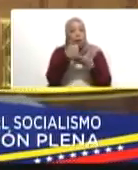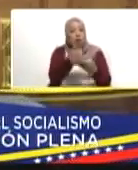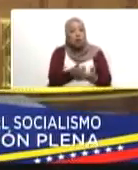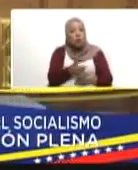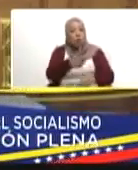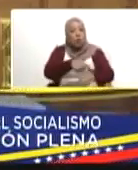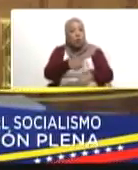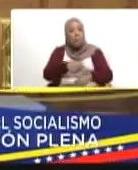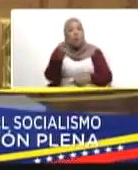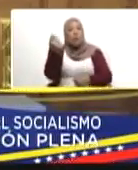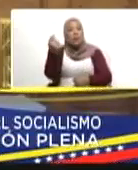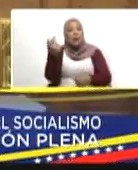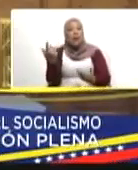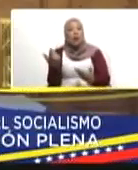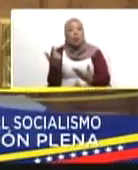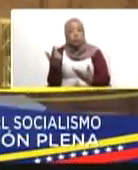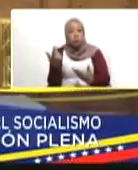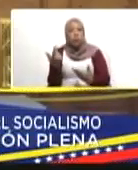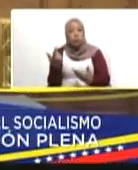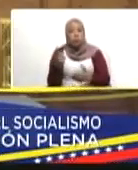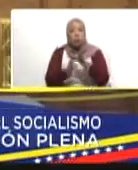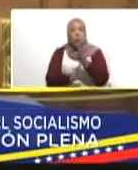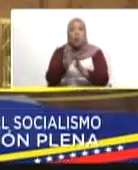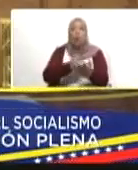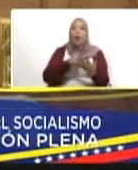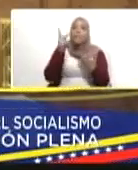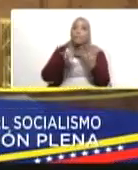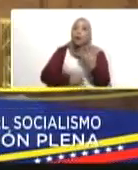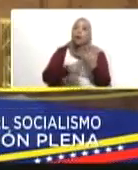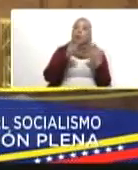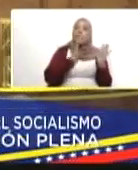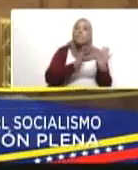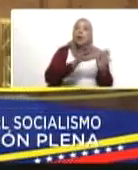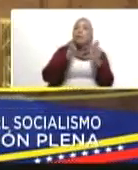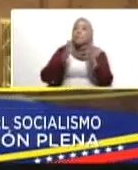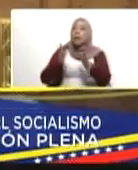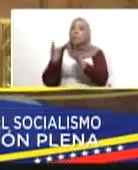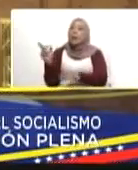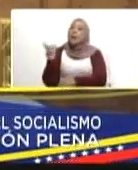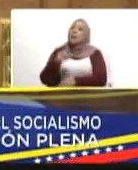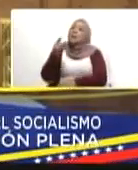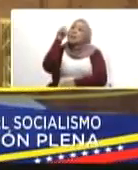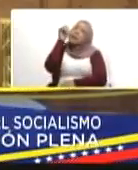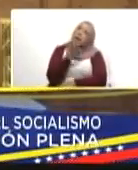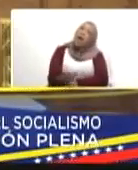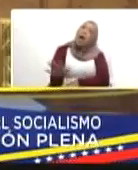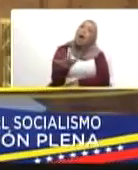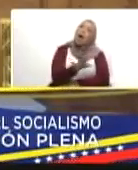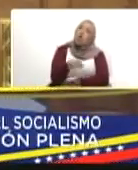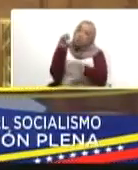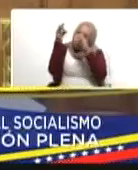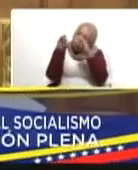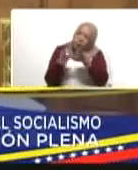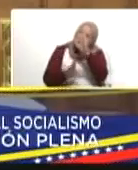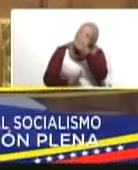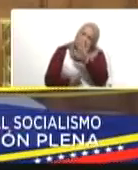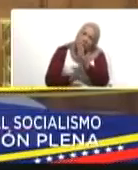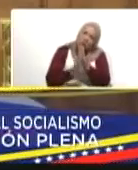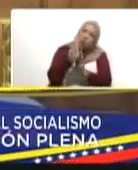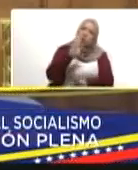en lo económico para lanzar los planes grandes que podemos nosotros tengan la seguridad